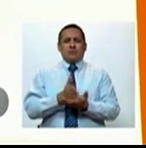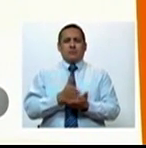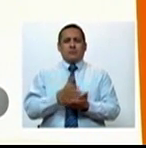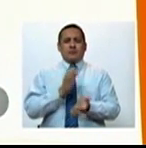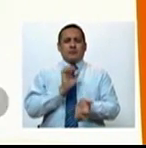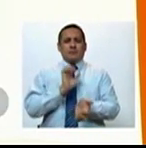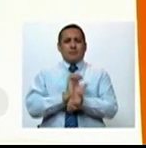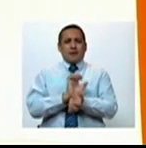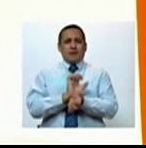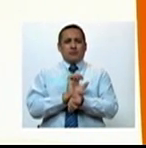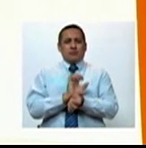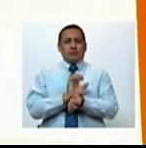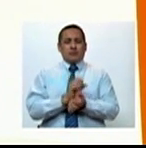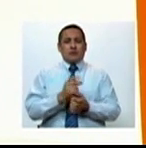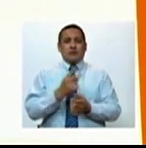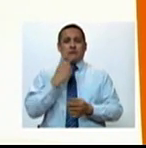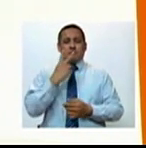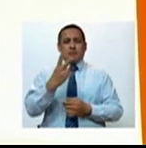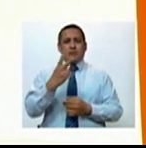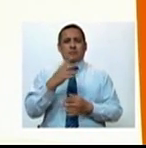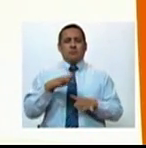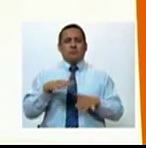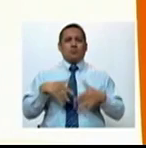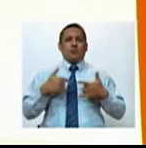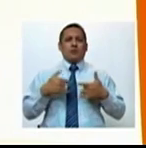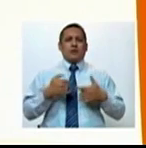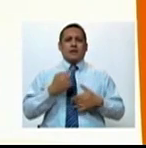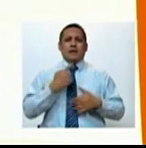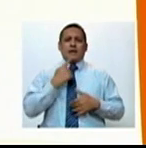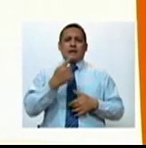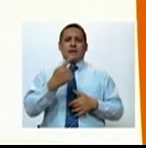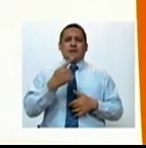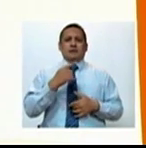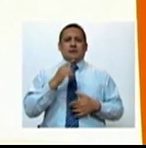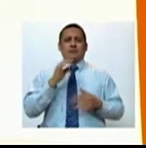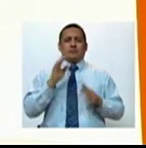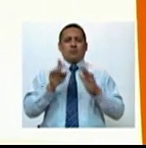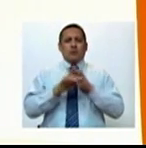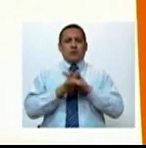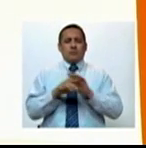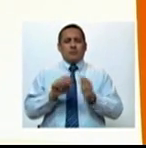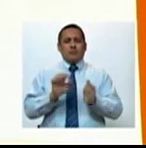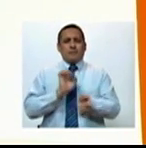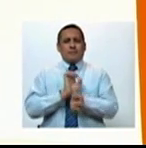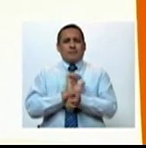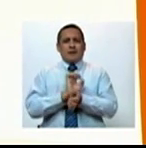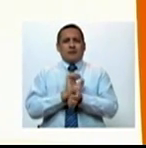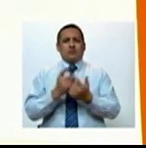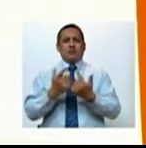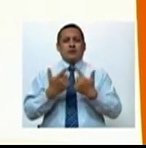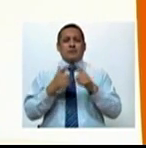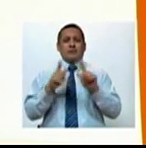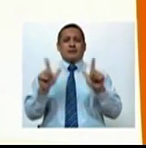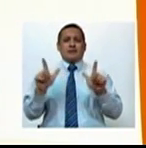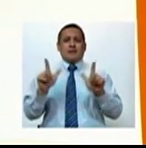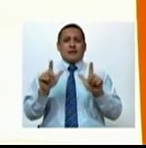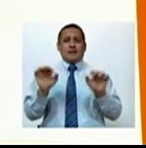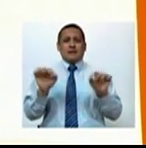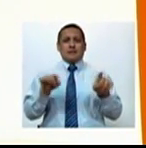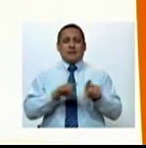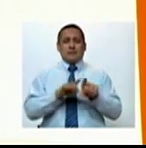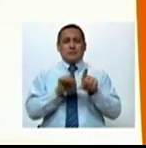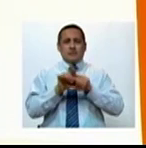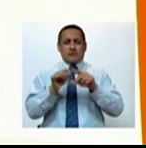imponer una condena, y esta condena puede ser, por ejemplo, privativa de la libertad y